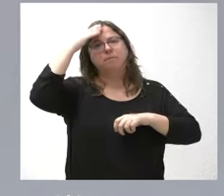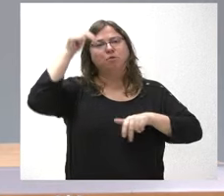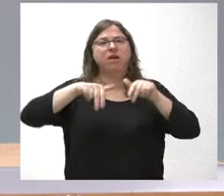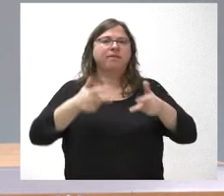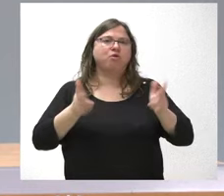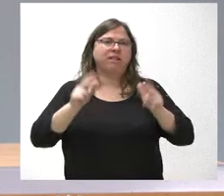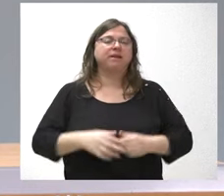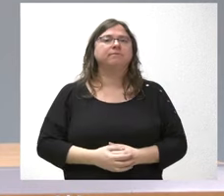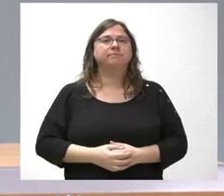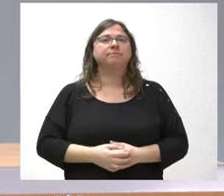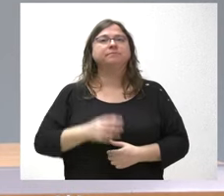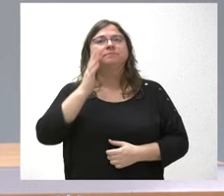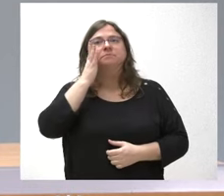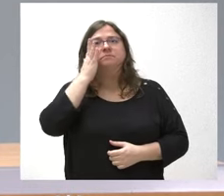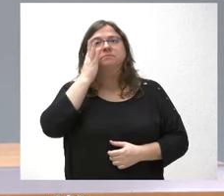democrática. Y